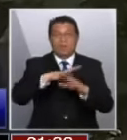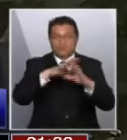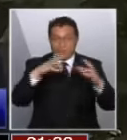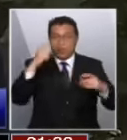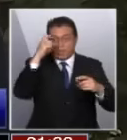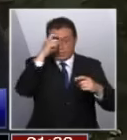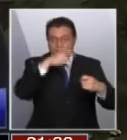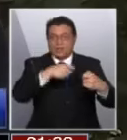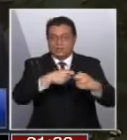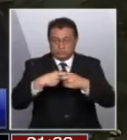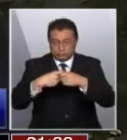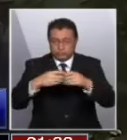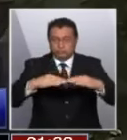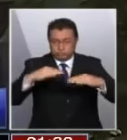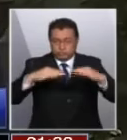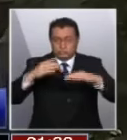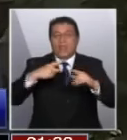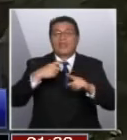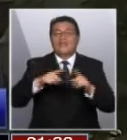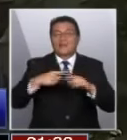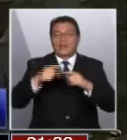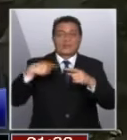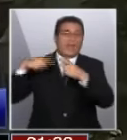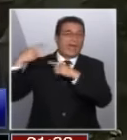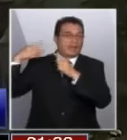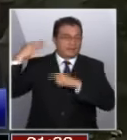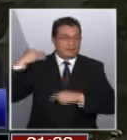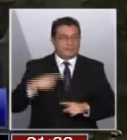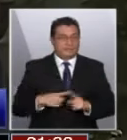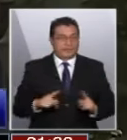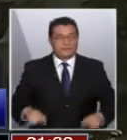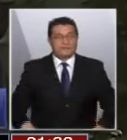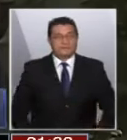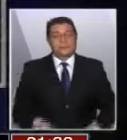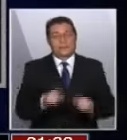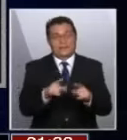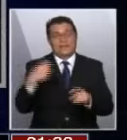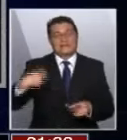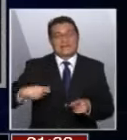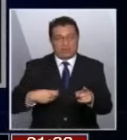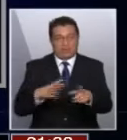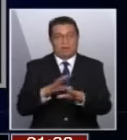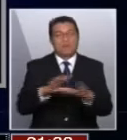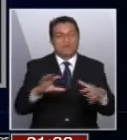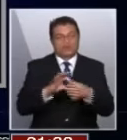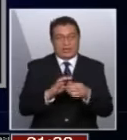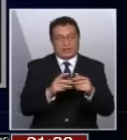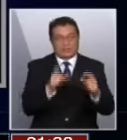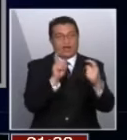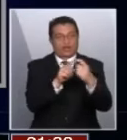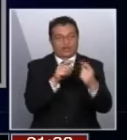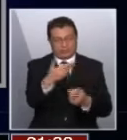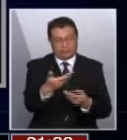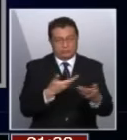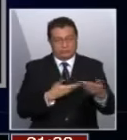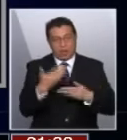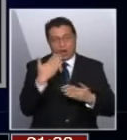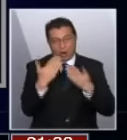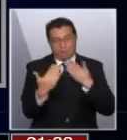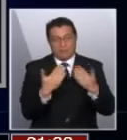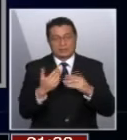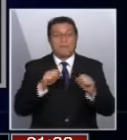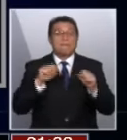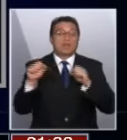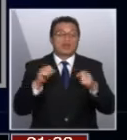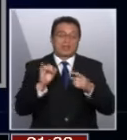reñida y va a ser totalmente distinta a las anteriores senador sandon le agradecemos muchísimo el contacto con CNN chile para conversar de